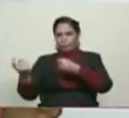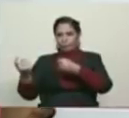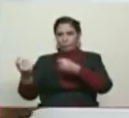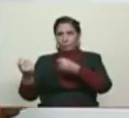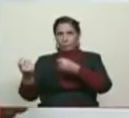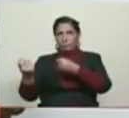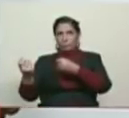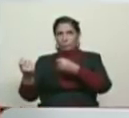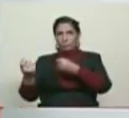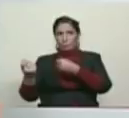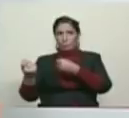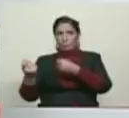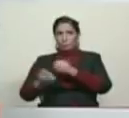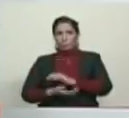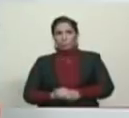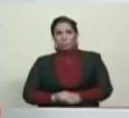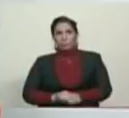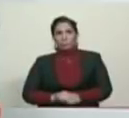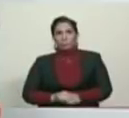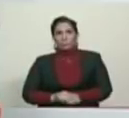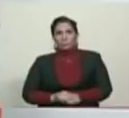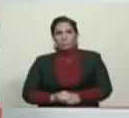Si ahí hubiese una